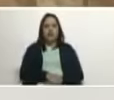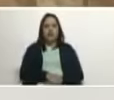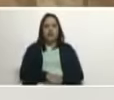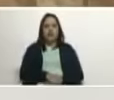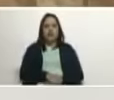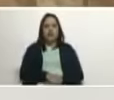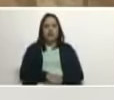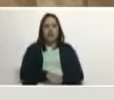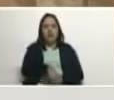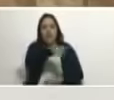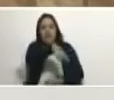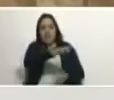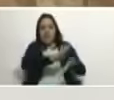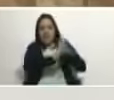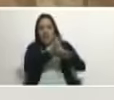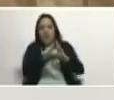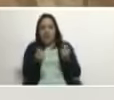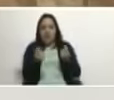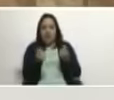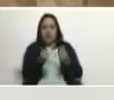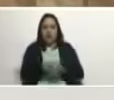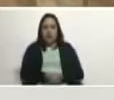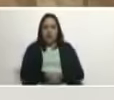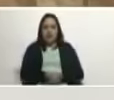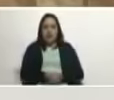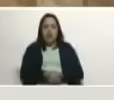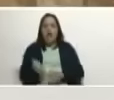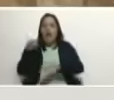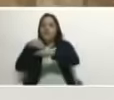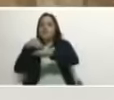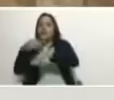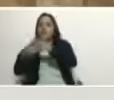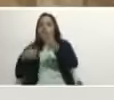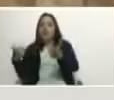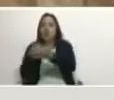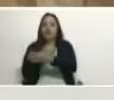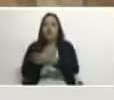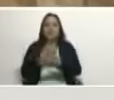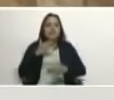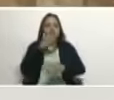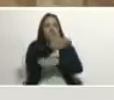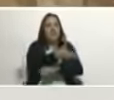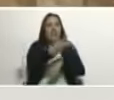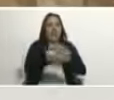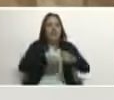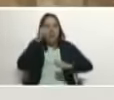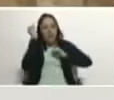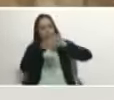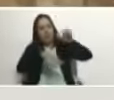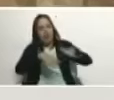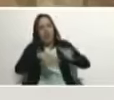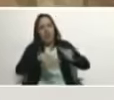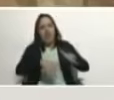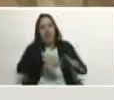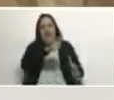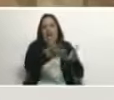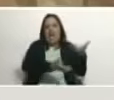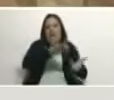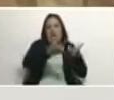Mientras destruían la economía, llamaban a golpes de Estado, se fueron a encabezar guarimbas, a quemar medio